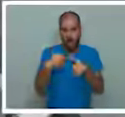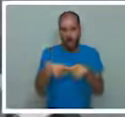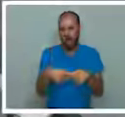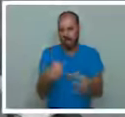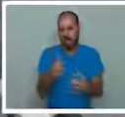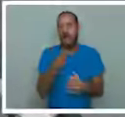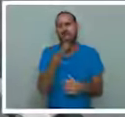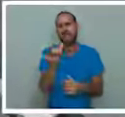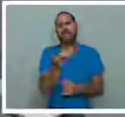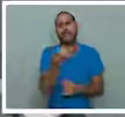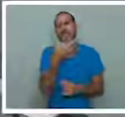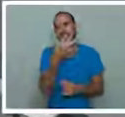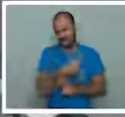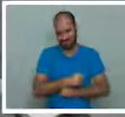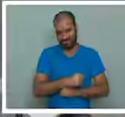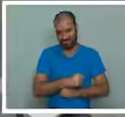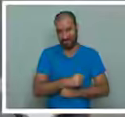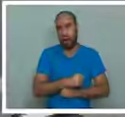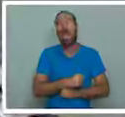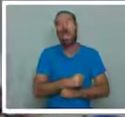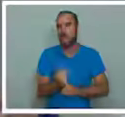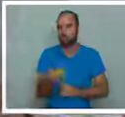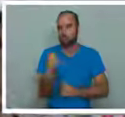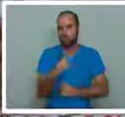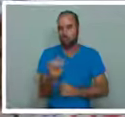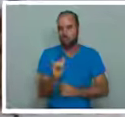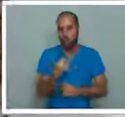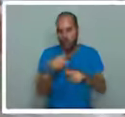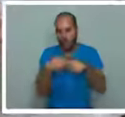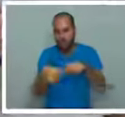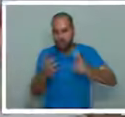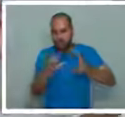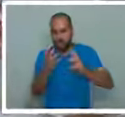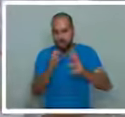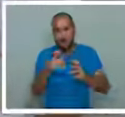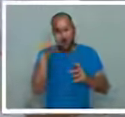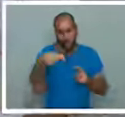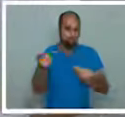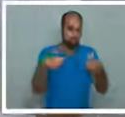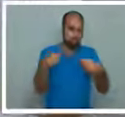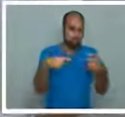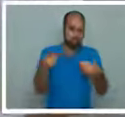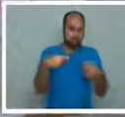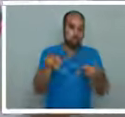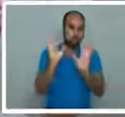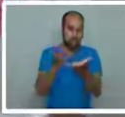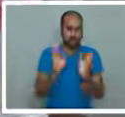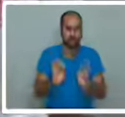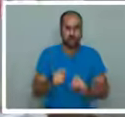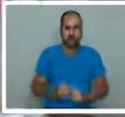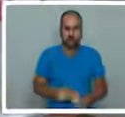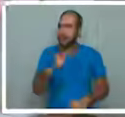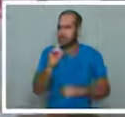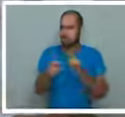pajuela qué método que se comercializa a nivel mundial félix este es un trabajo en equipo no estás tú sola me queda muy claro